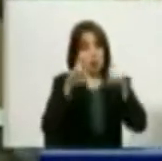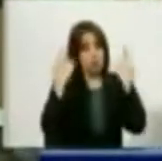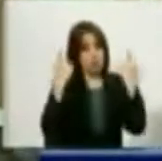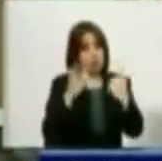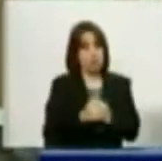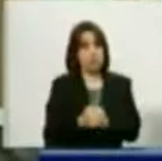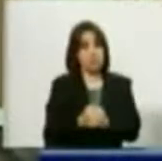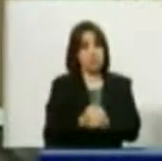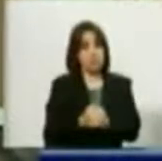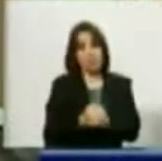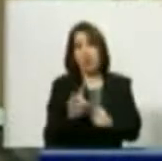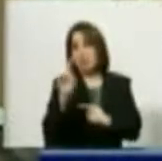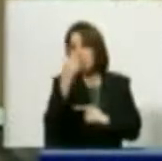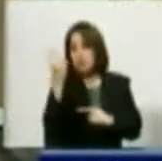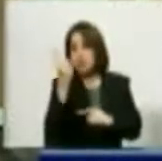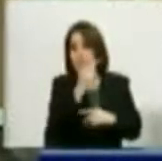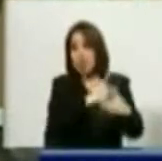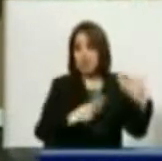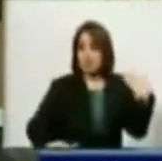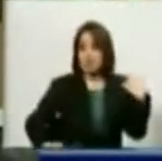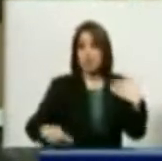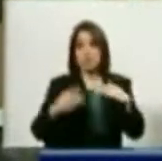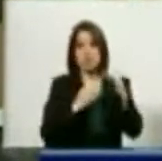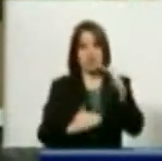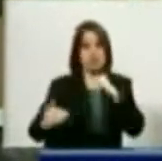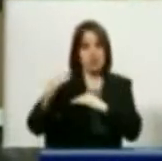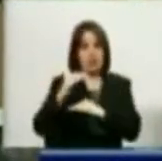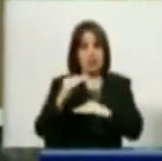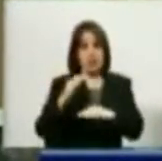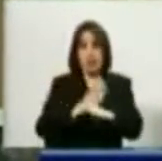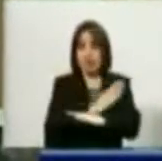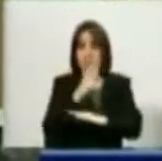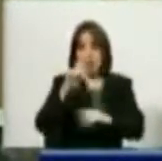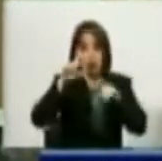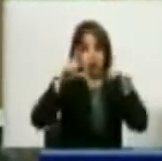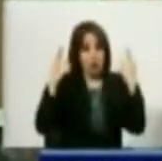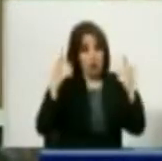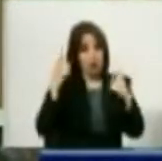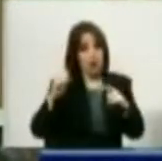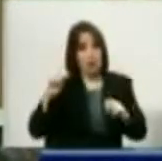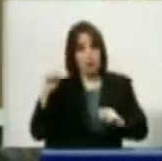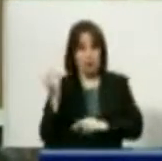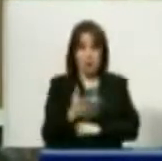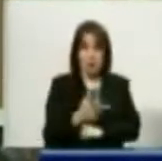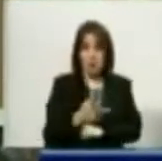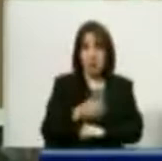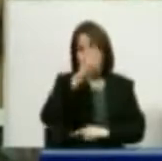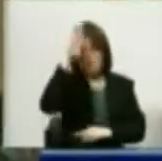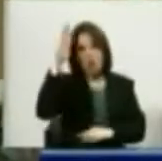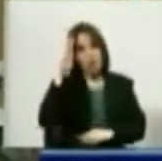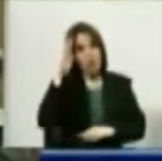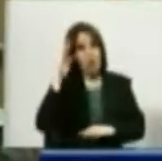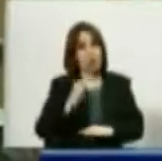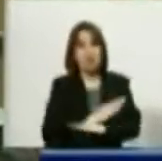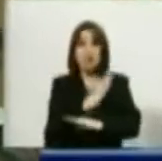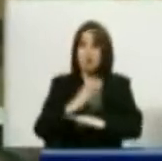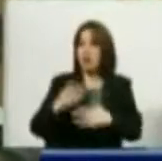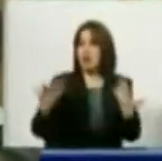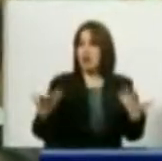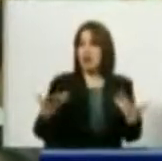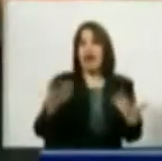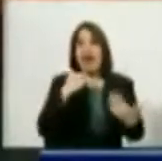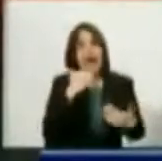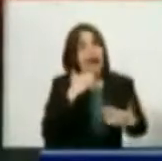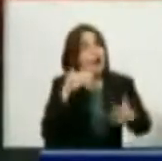Tania Díaz tiburones de la presidente de la asamblea nacional diosdado cabello tiburones de la guaira algo pasa